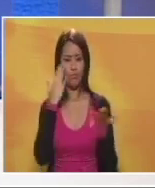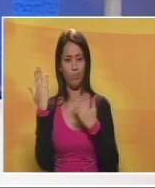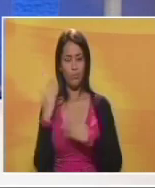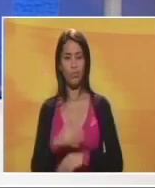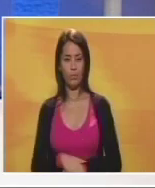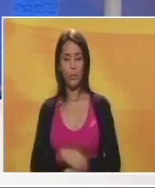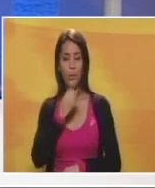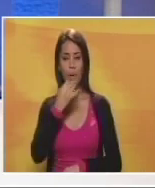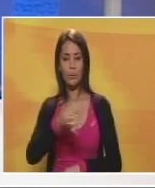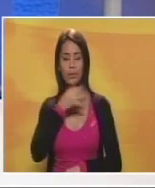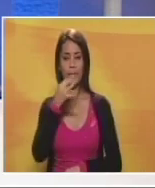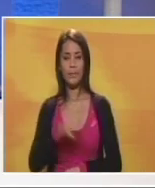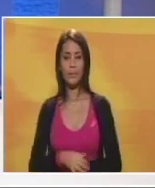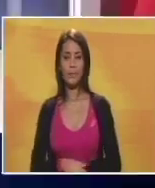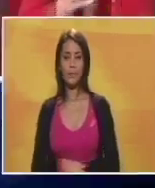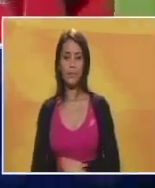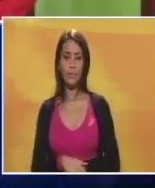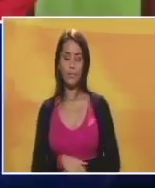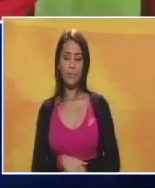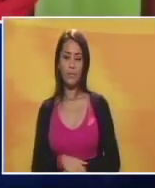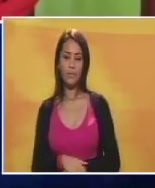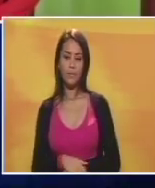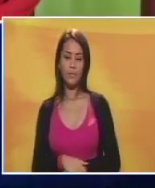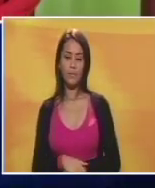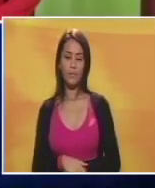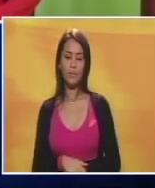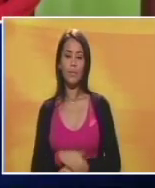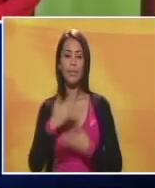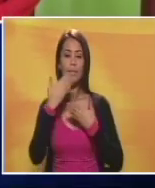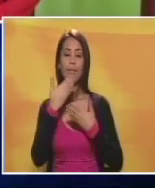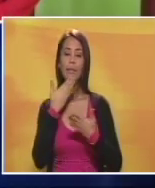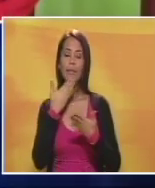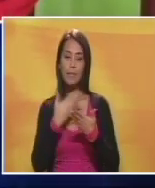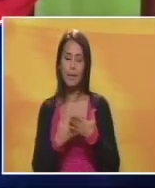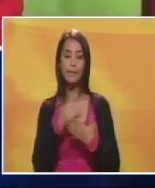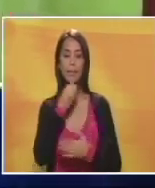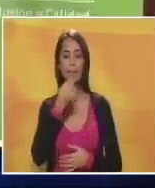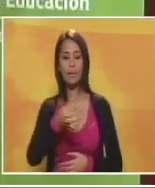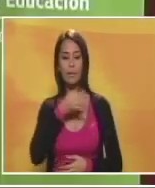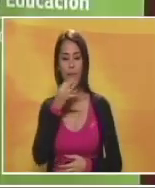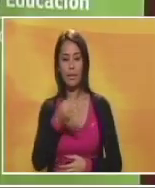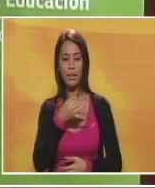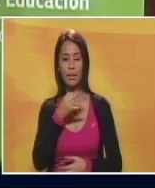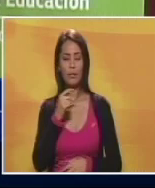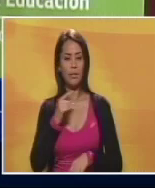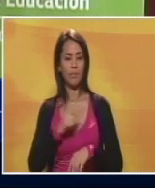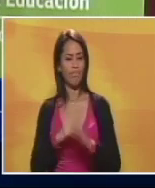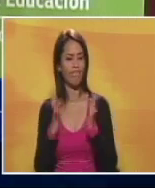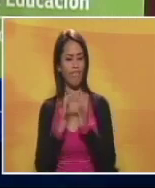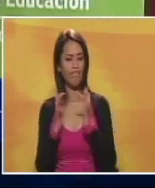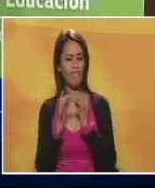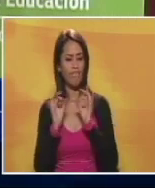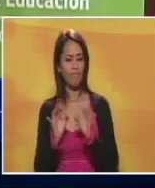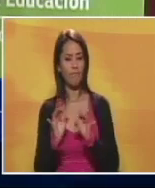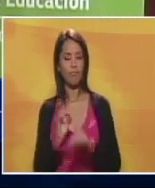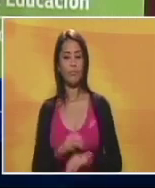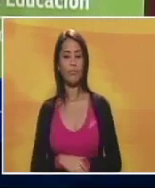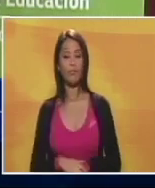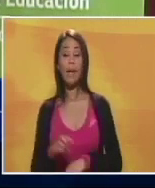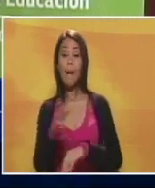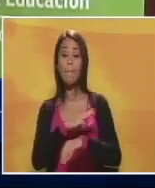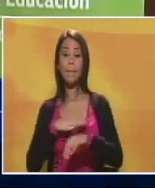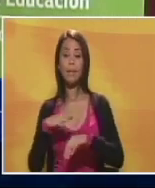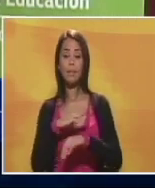trae el reporte. Buenas tardes, Diana. Gracias, buenas tardes para ustedes y para quienes nos sintonizan a esta hora. Efectivamente, el